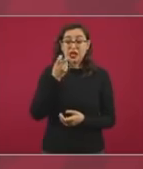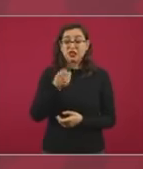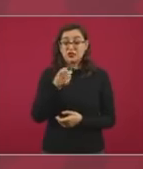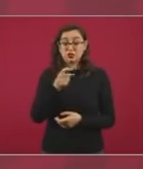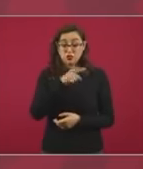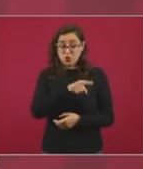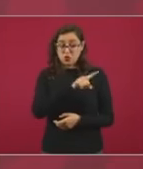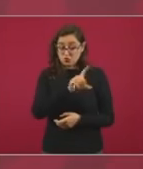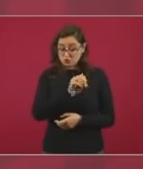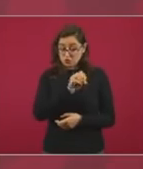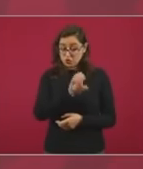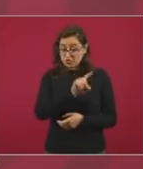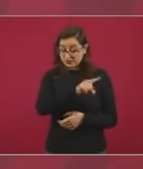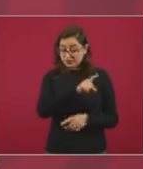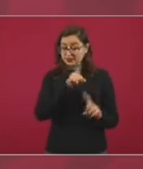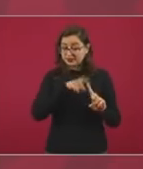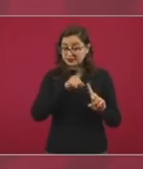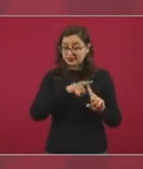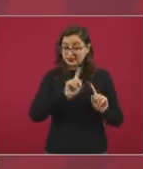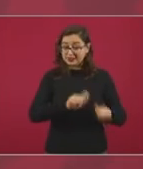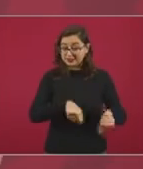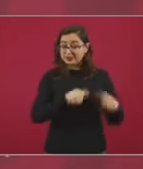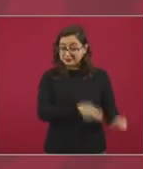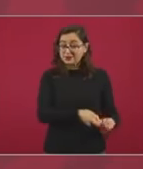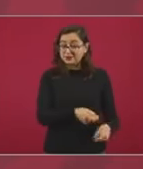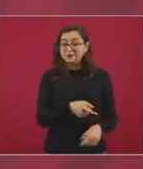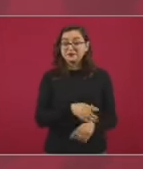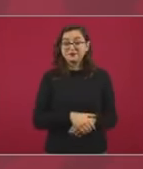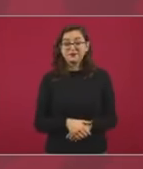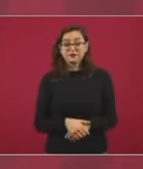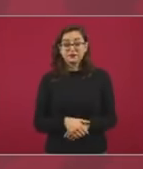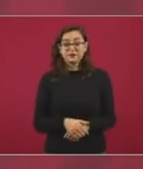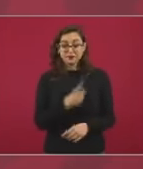tarea. No descartamos la posibilidad